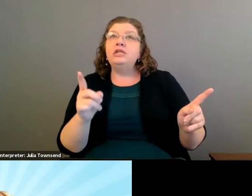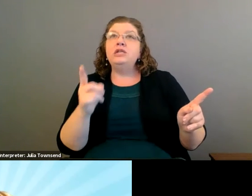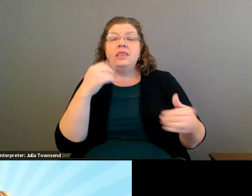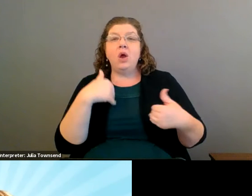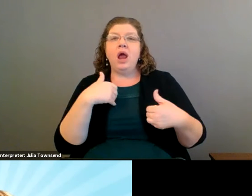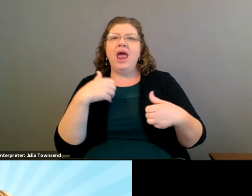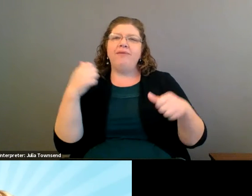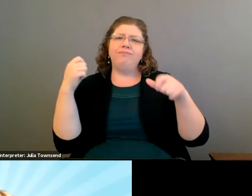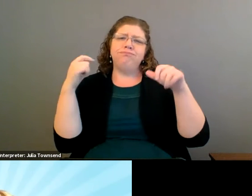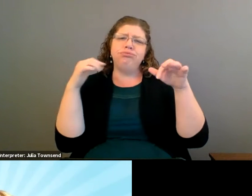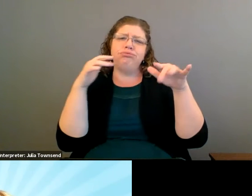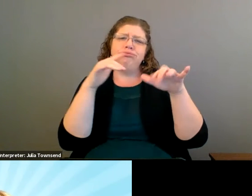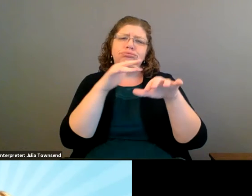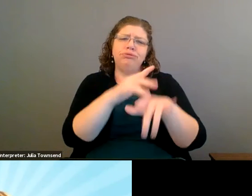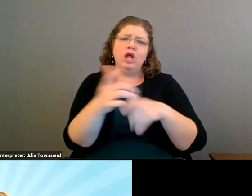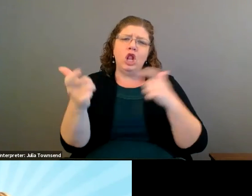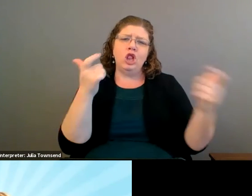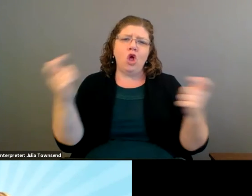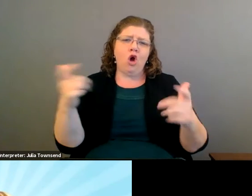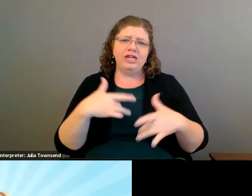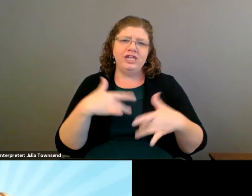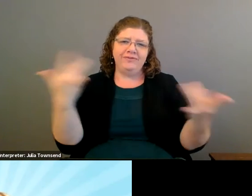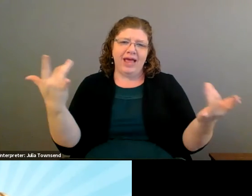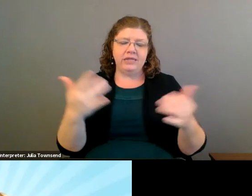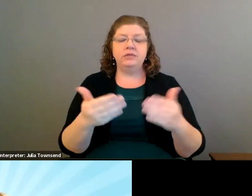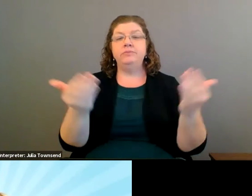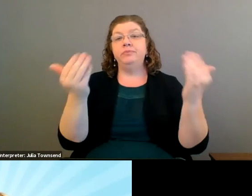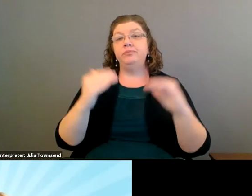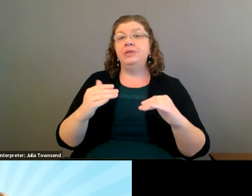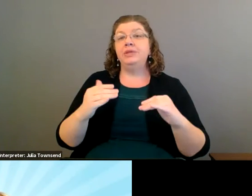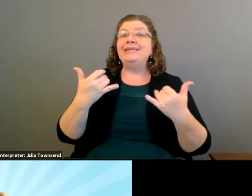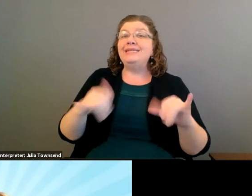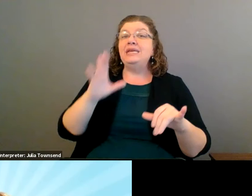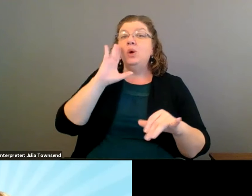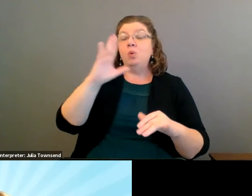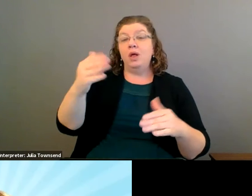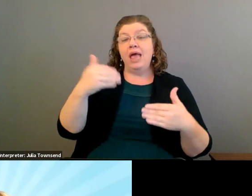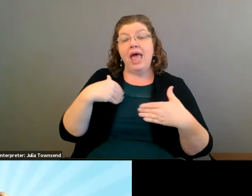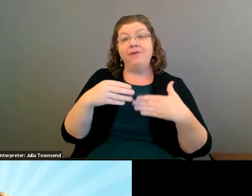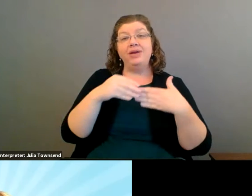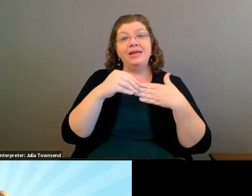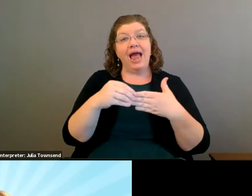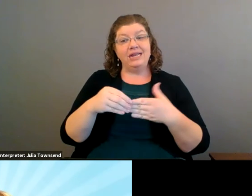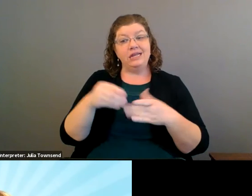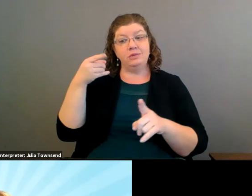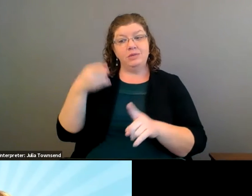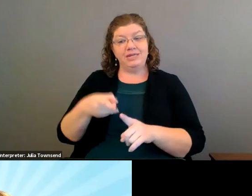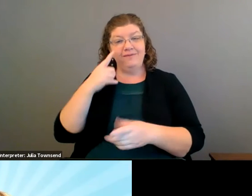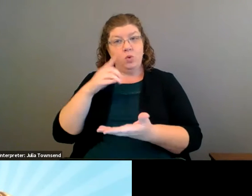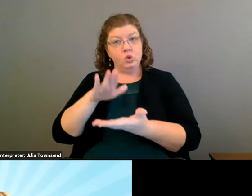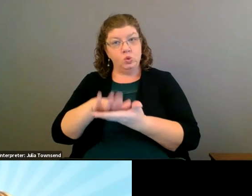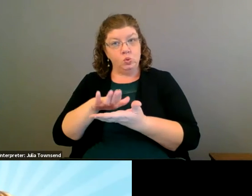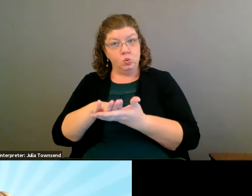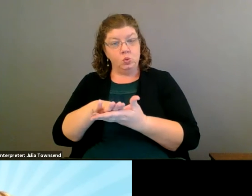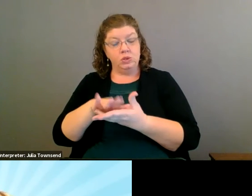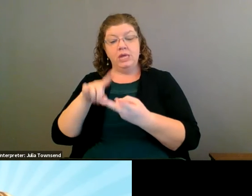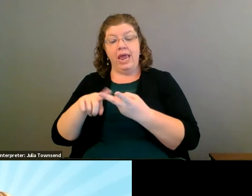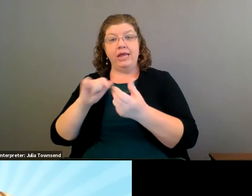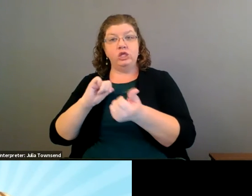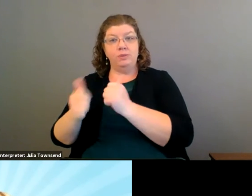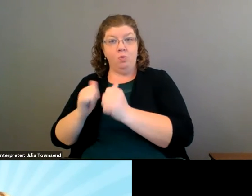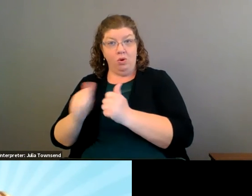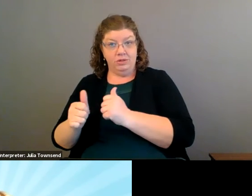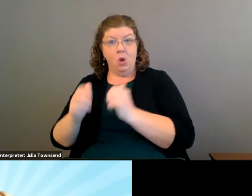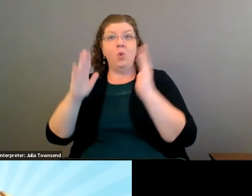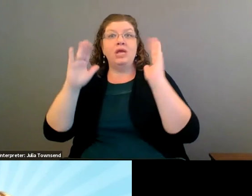eventos o eventos con gran aglomeración. Aún así, tendremos directrices para las escuelas y para los deportes y